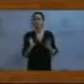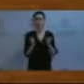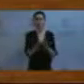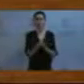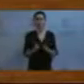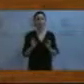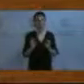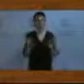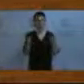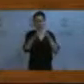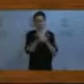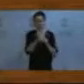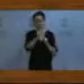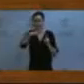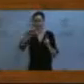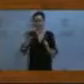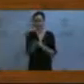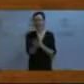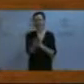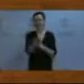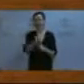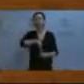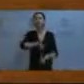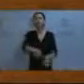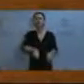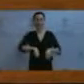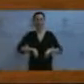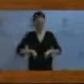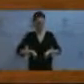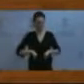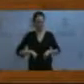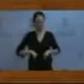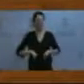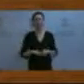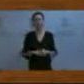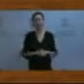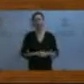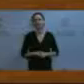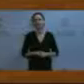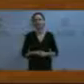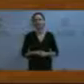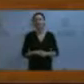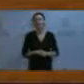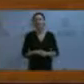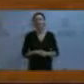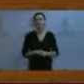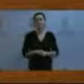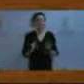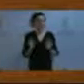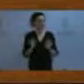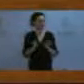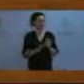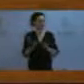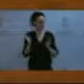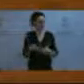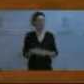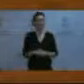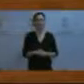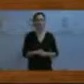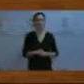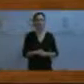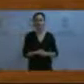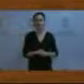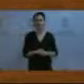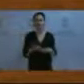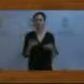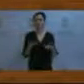por el Grupo Parlamentario de Foro Asturias, que nosotros vamos a aceptar, ¿no? Sin ningún problema, ¿no? Nosotros